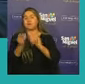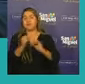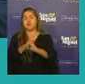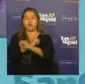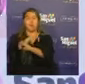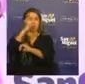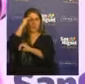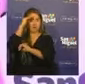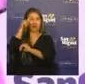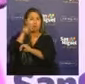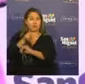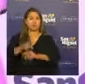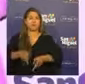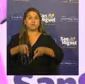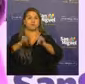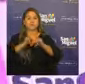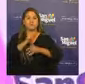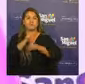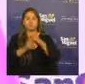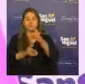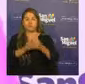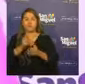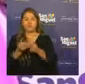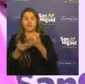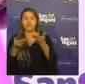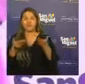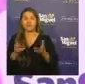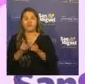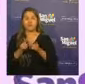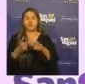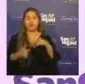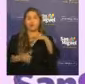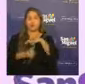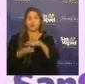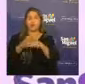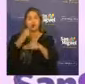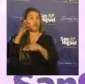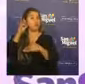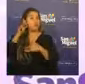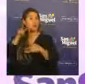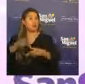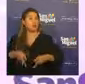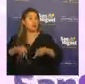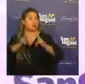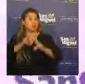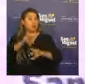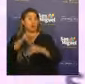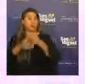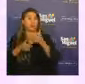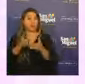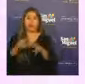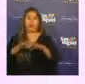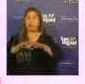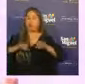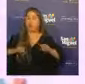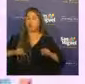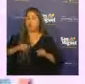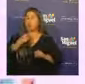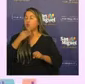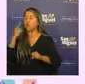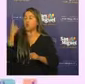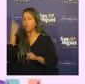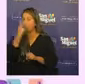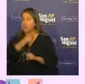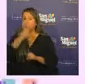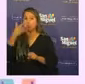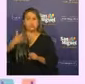carabineros, que nos permitiera avanzar, con concejalas, con concejales, que nos permitiera avanzar y ponernos de acuerdo, que nos costó bastante, pero nos pusimos